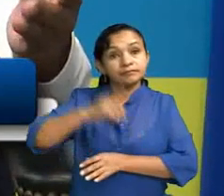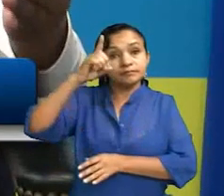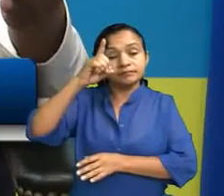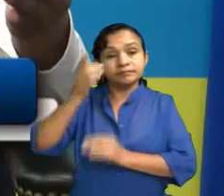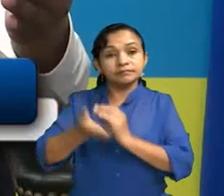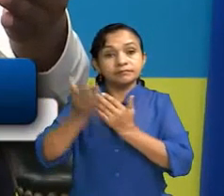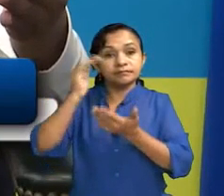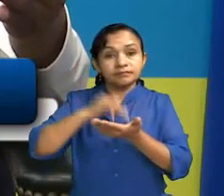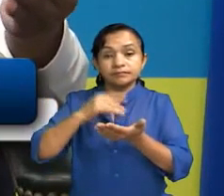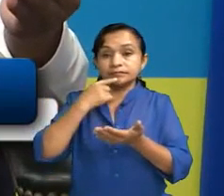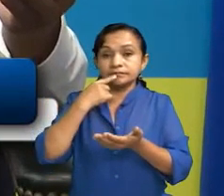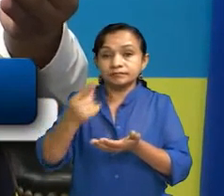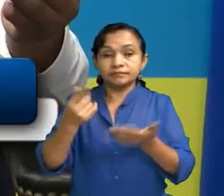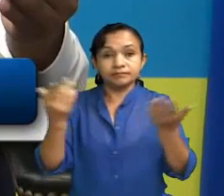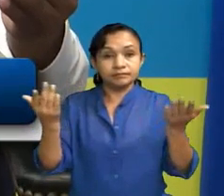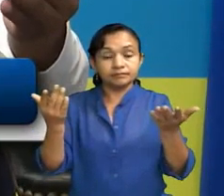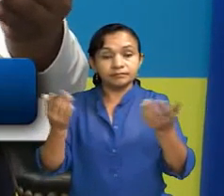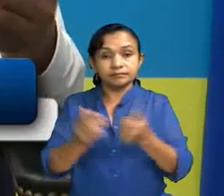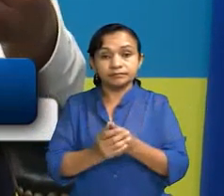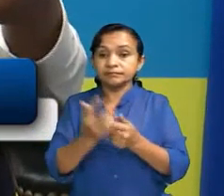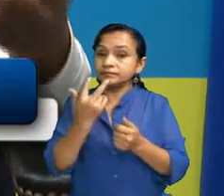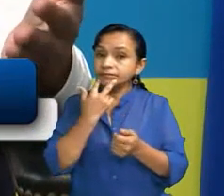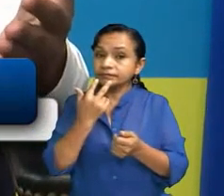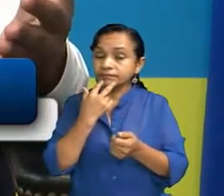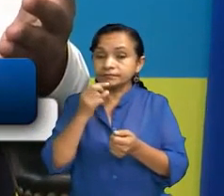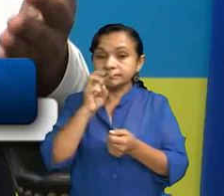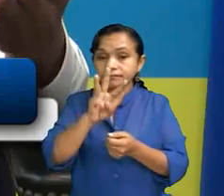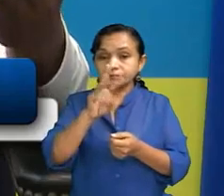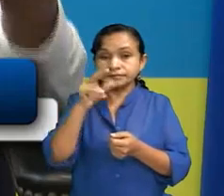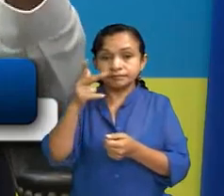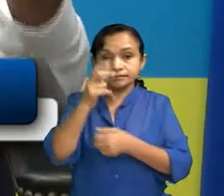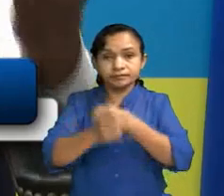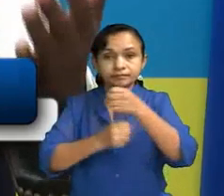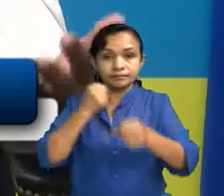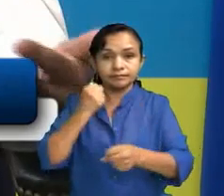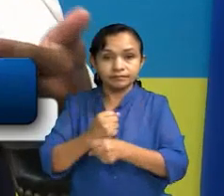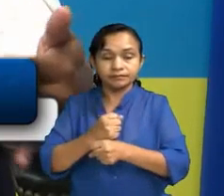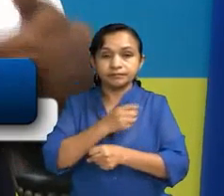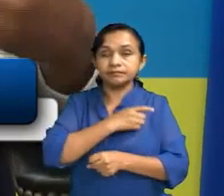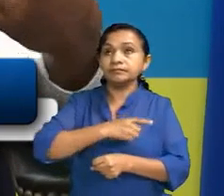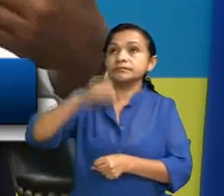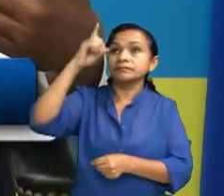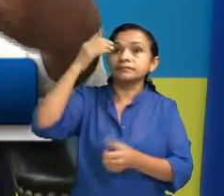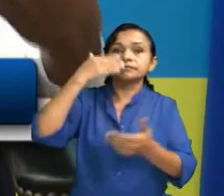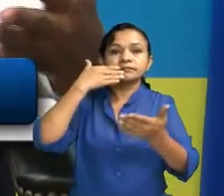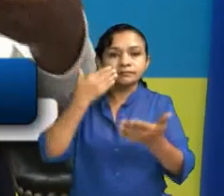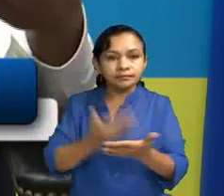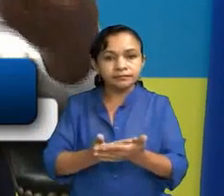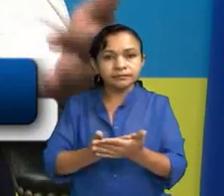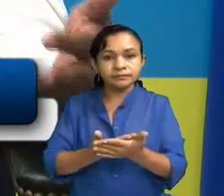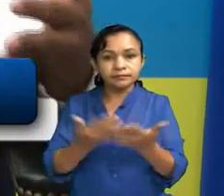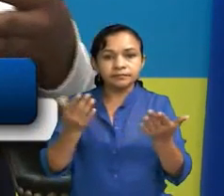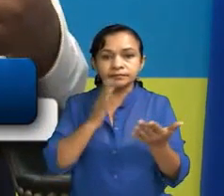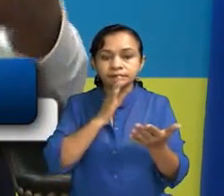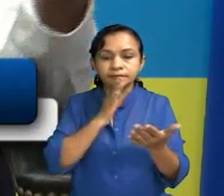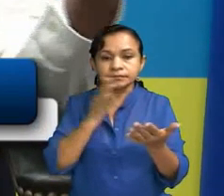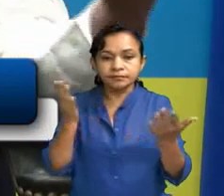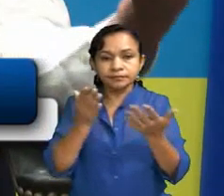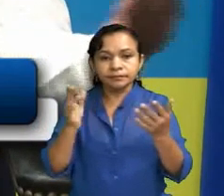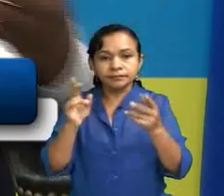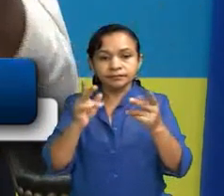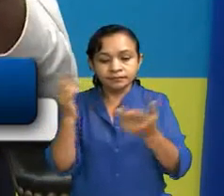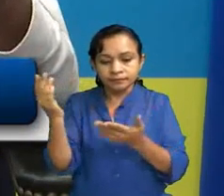repetir, no se ha presentado ningún caso desde hace 38 años, gracias al Señor. Pero es bueno hablar de los síntomas,